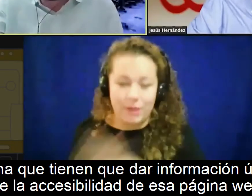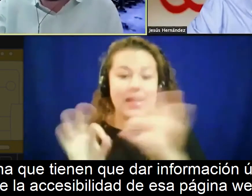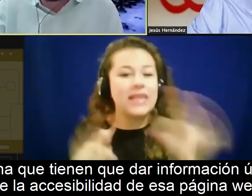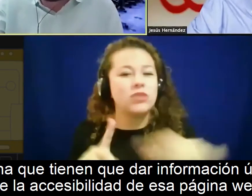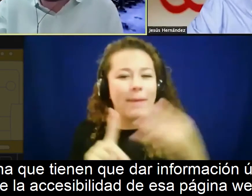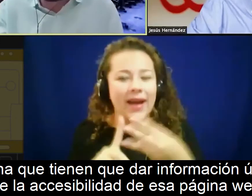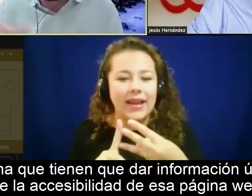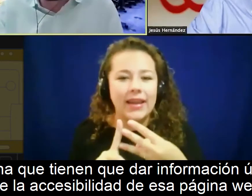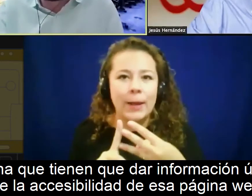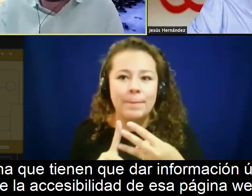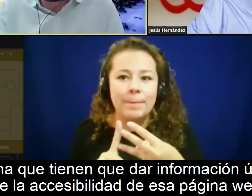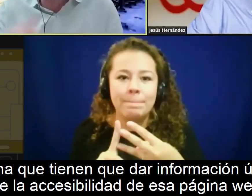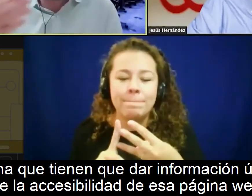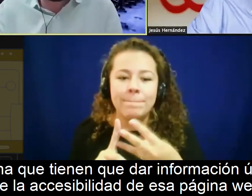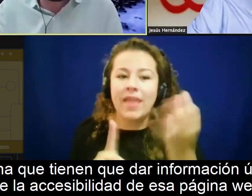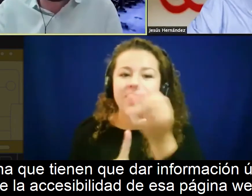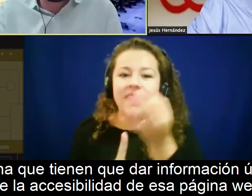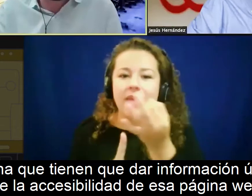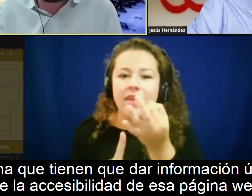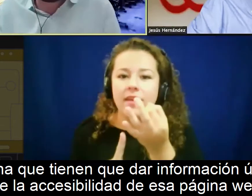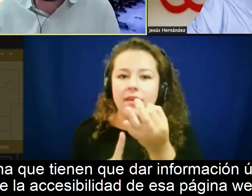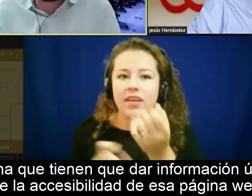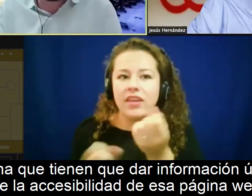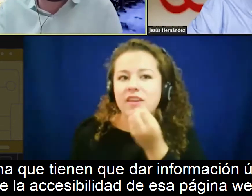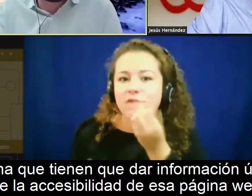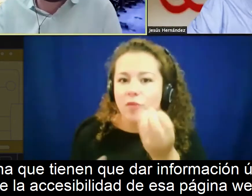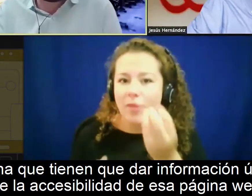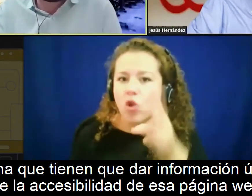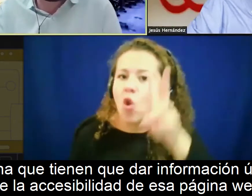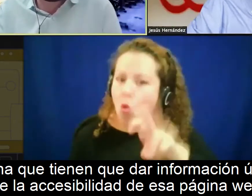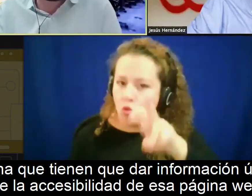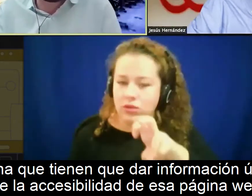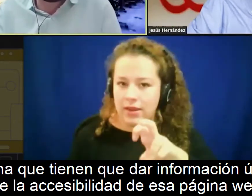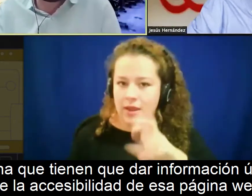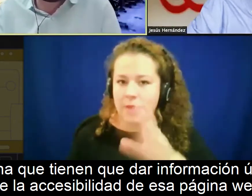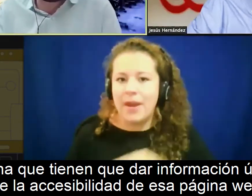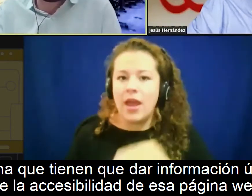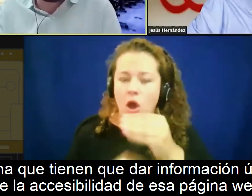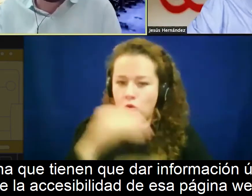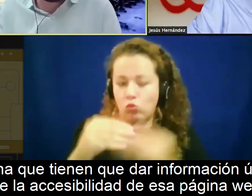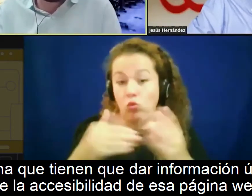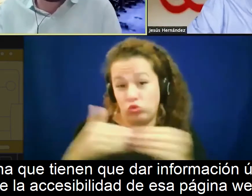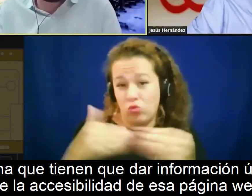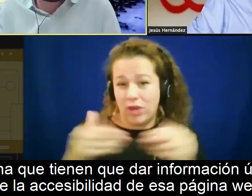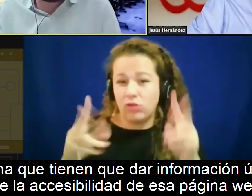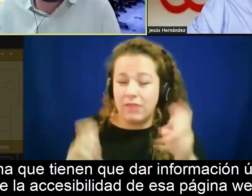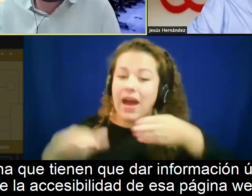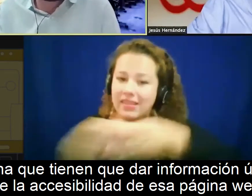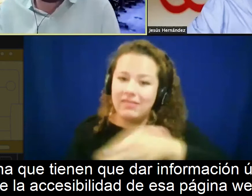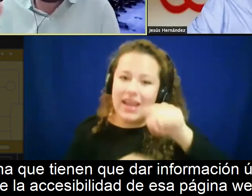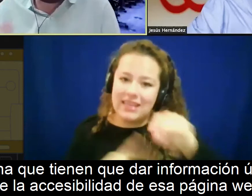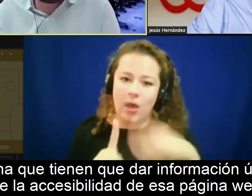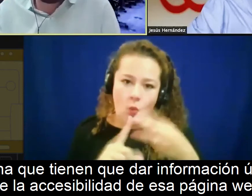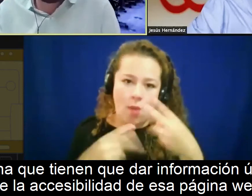tienen que dar información útil para el usuario sobre la accesibilidad de esa página web